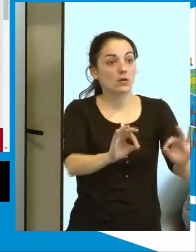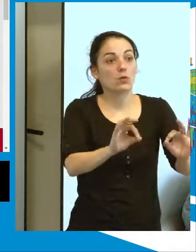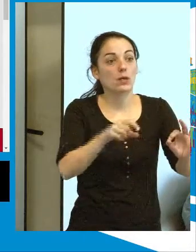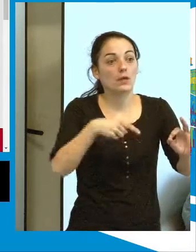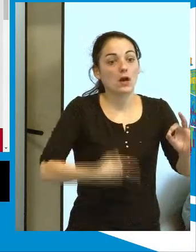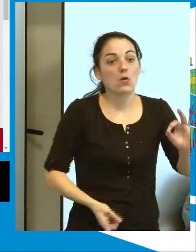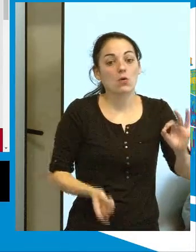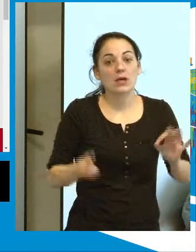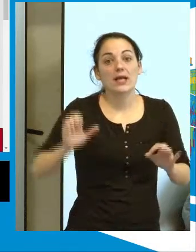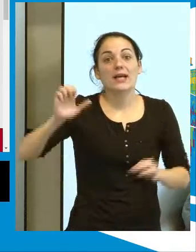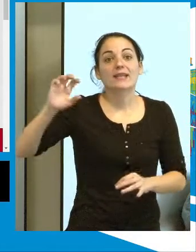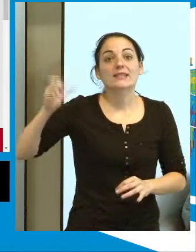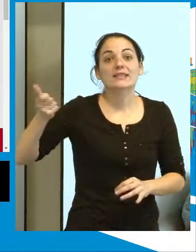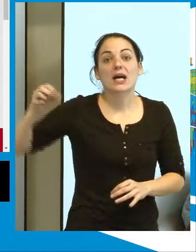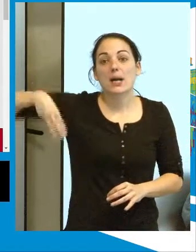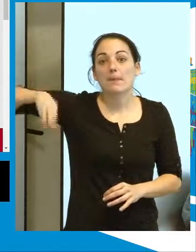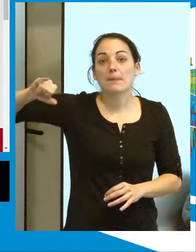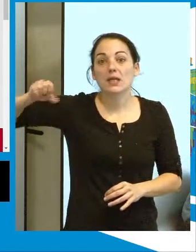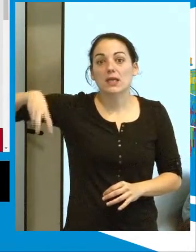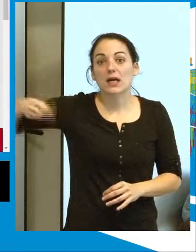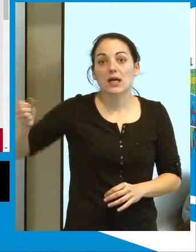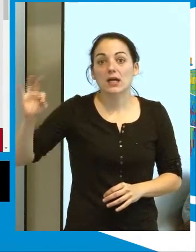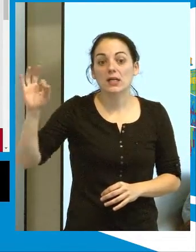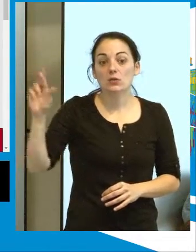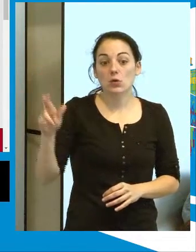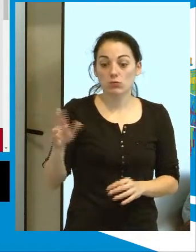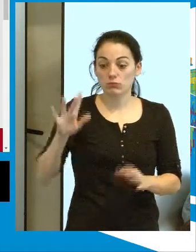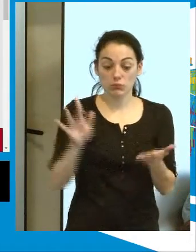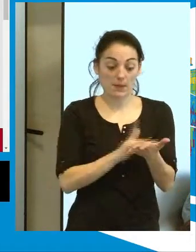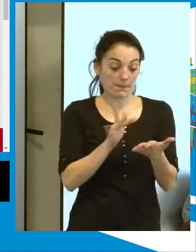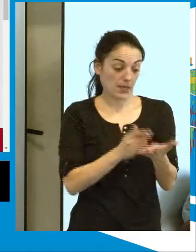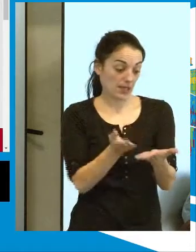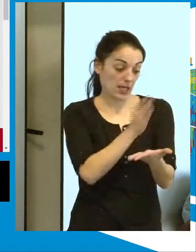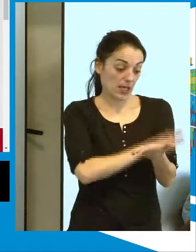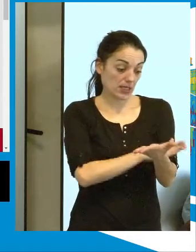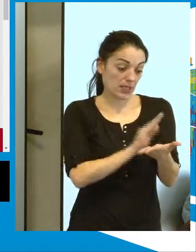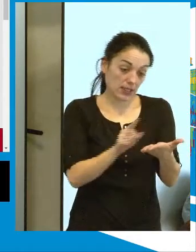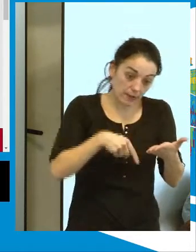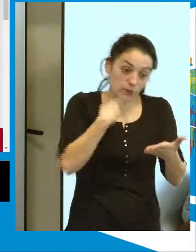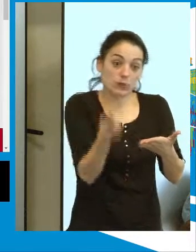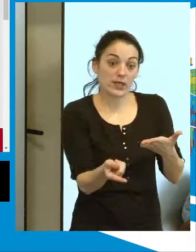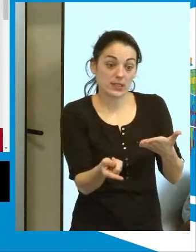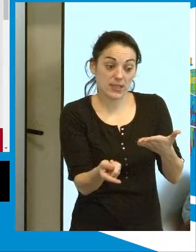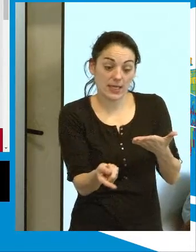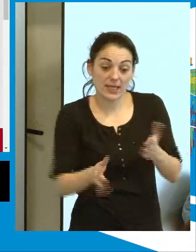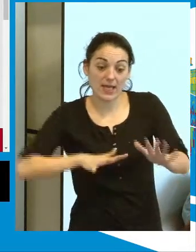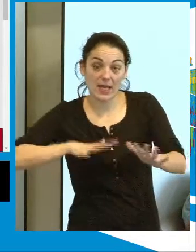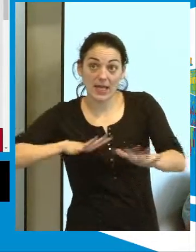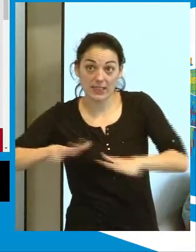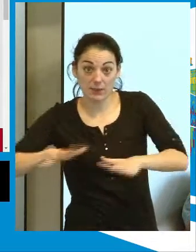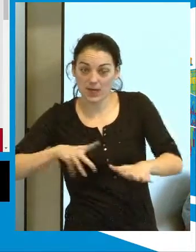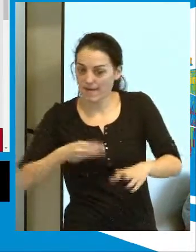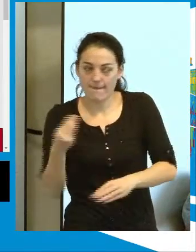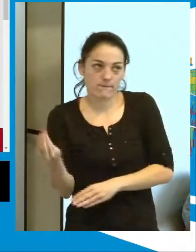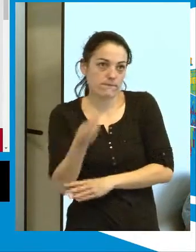un Examinator y demás, podemos evaluar una página antes y después de activar nuestro sistema. Y veréis que va mejorando